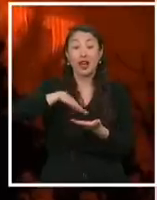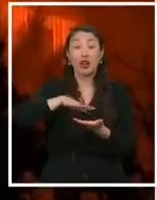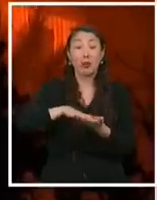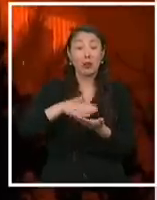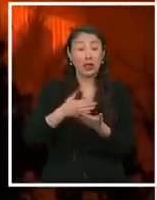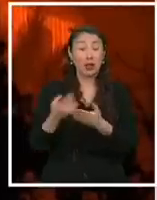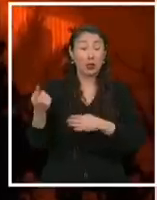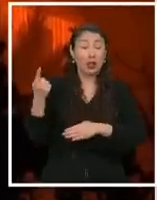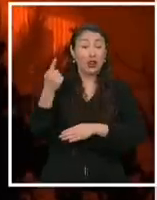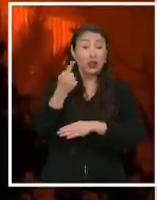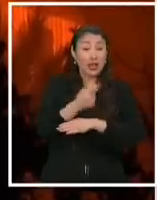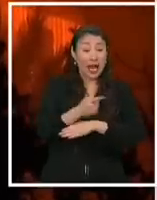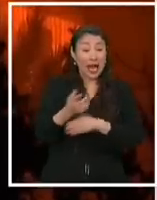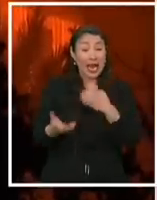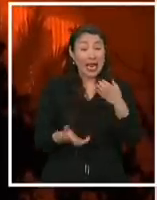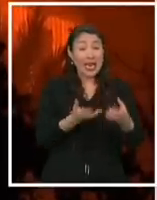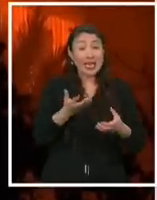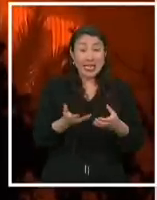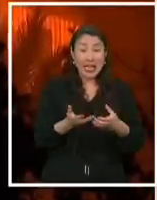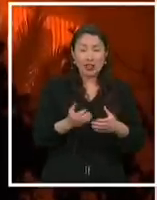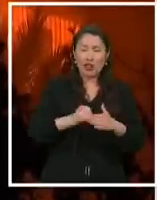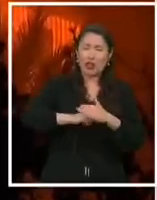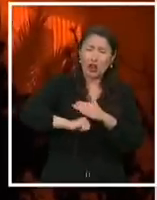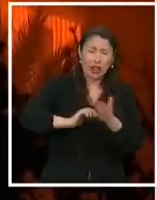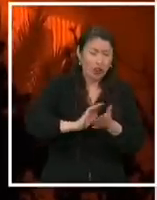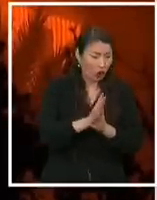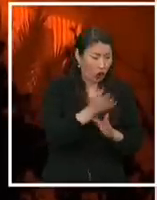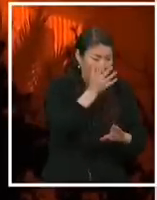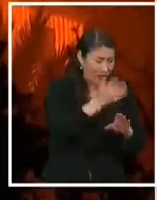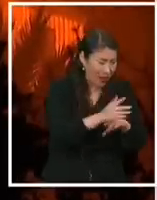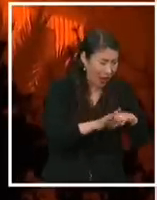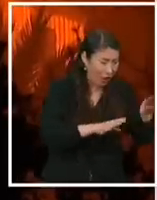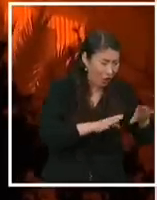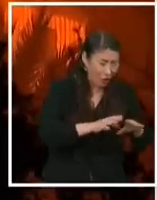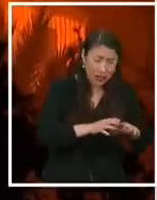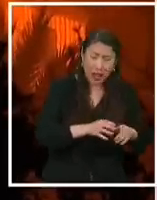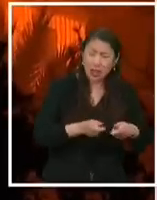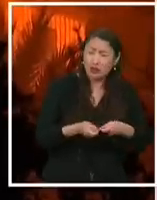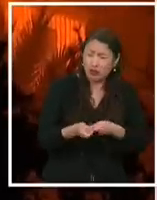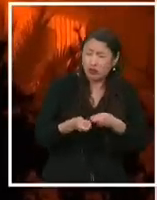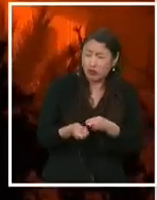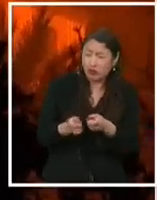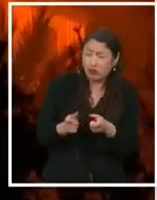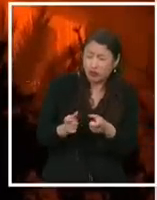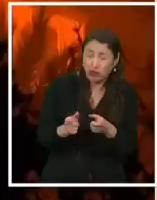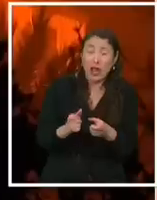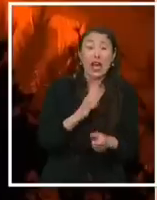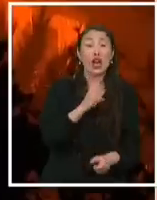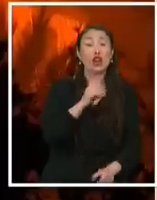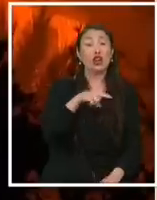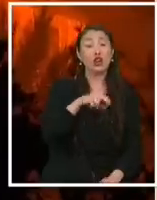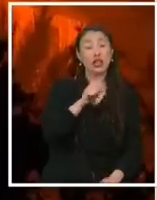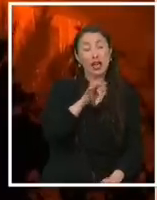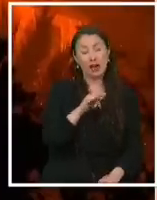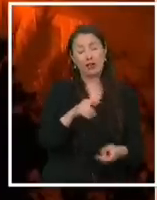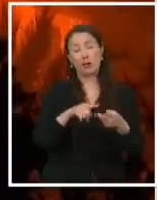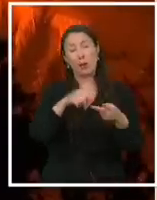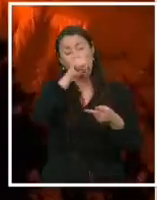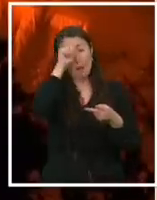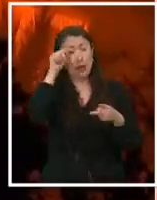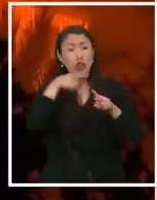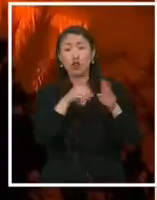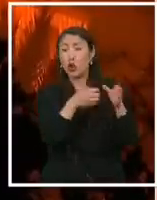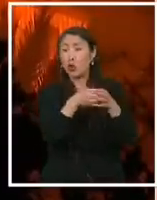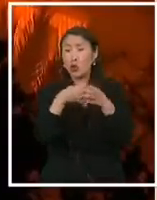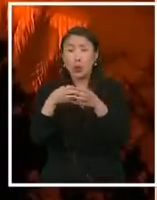día. El incendio se combatió con todos los recursos que estuvieron a disposición, tanto de CONAF como de bomberos y de los otros organismos.